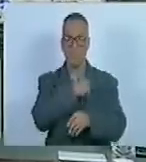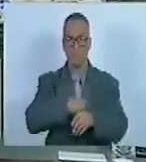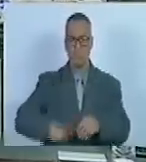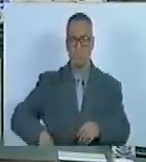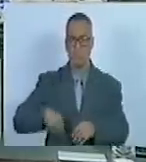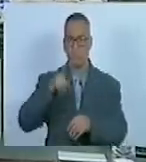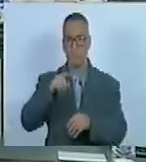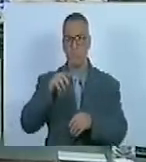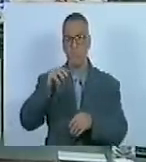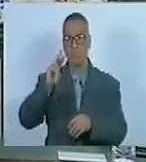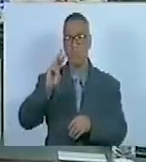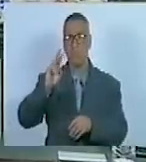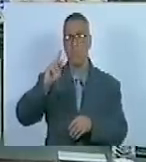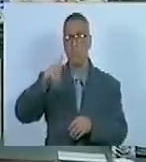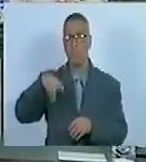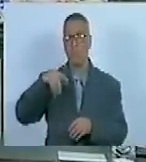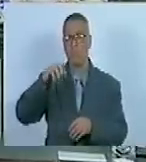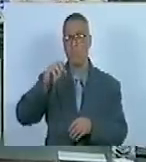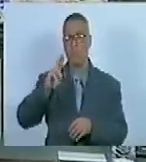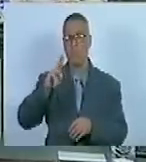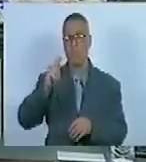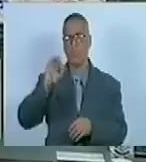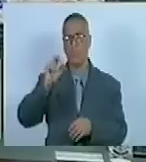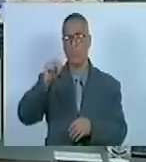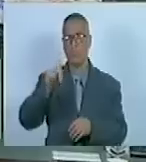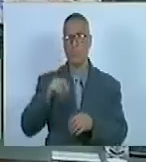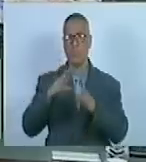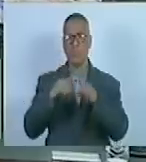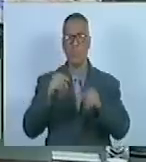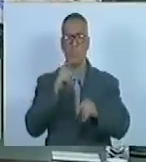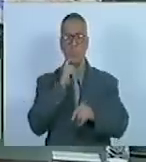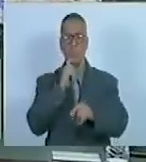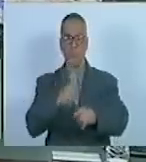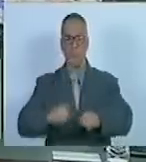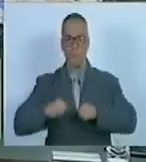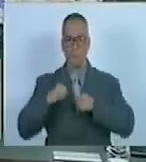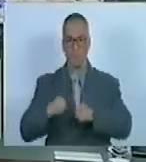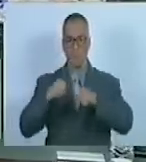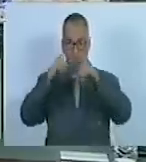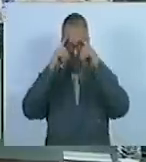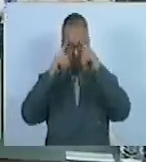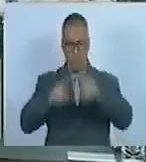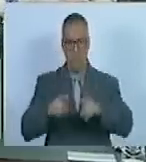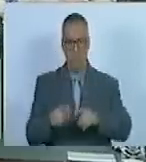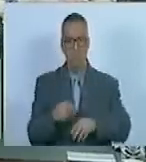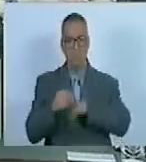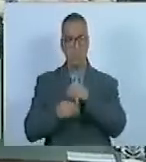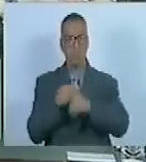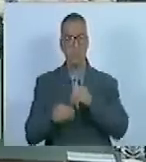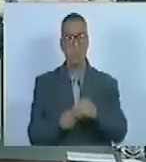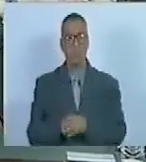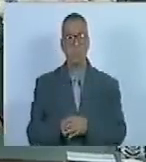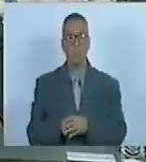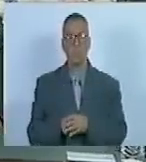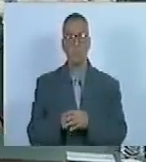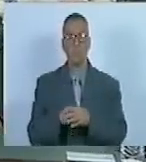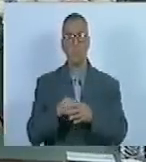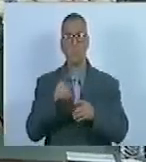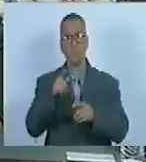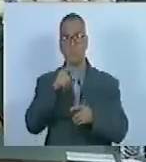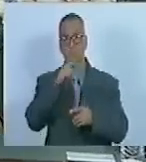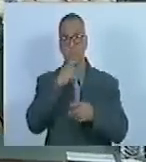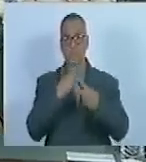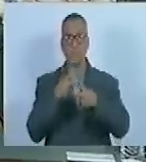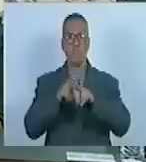presidente Vladimir Putin por su manera ejemplar, firme, decidida, en la cual ejerció el liderazgo y preservó la